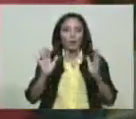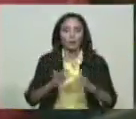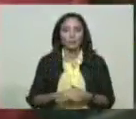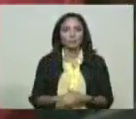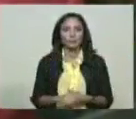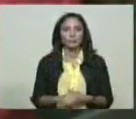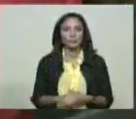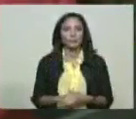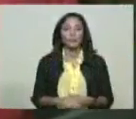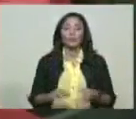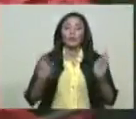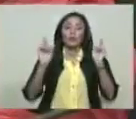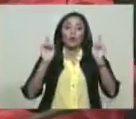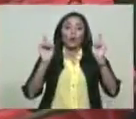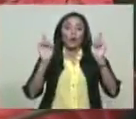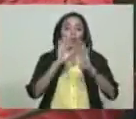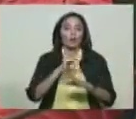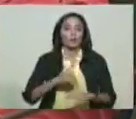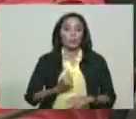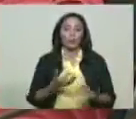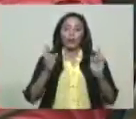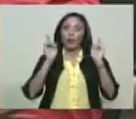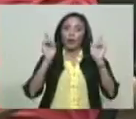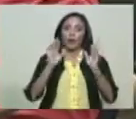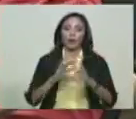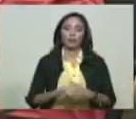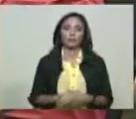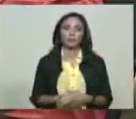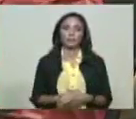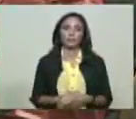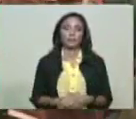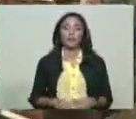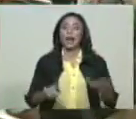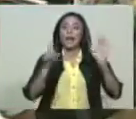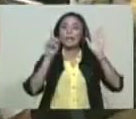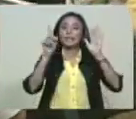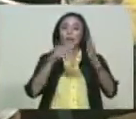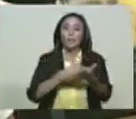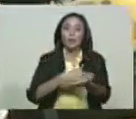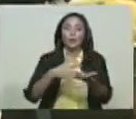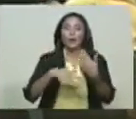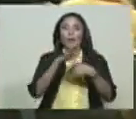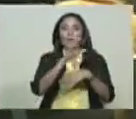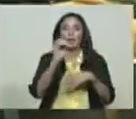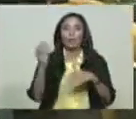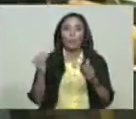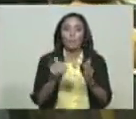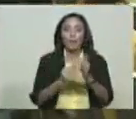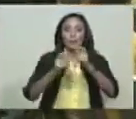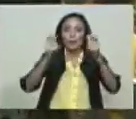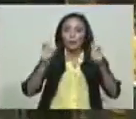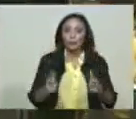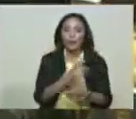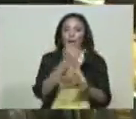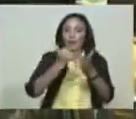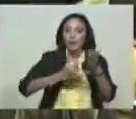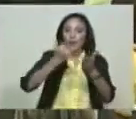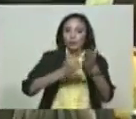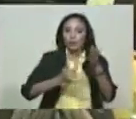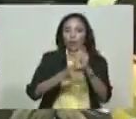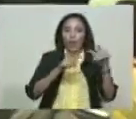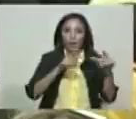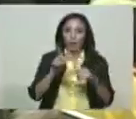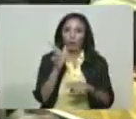m lográramos para los 6.500.000 venezolanos que están inscritos en el partido